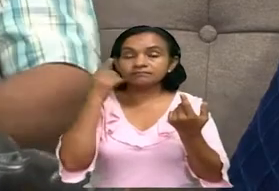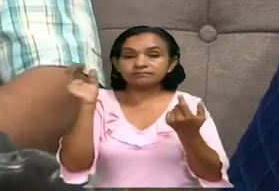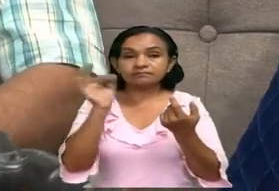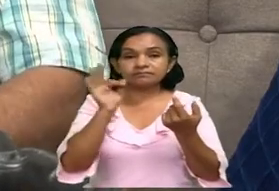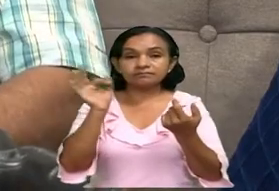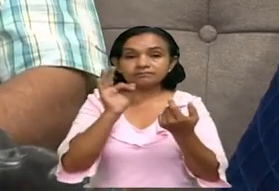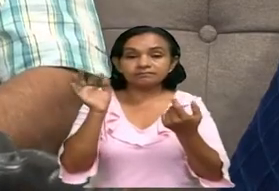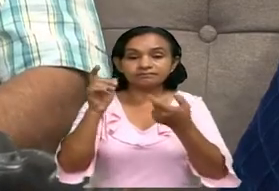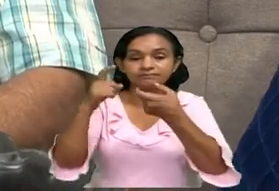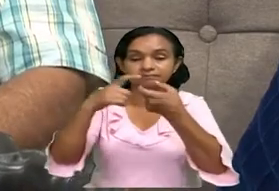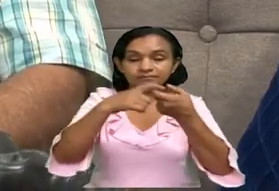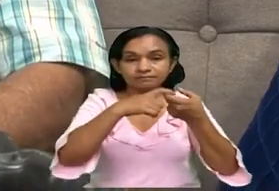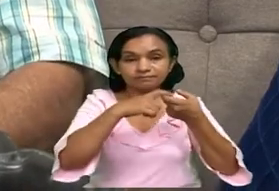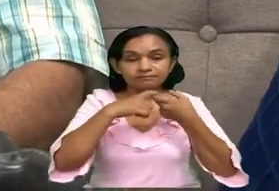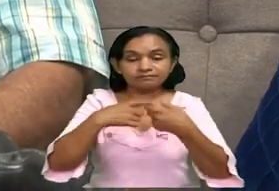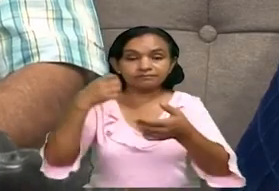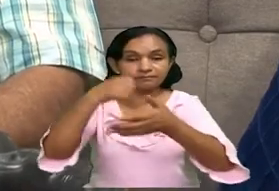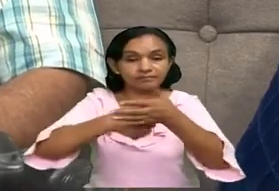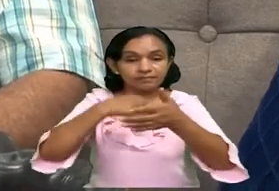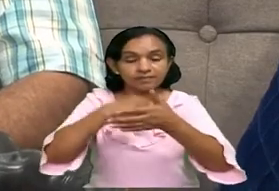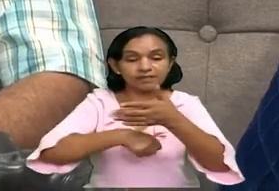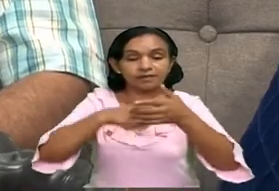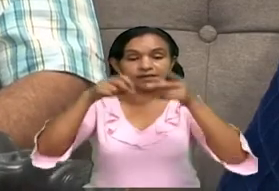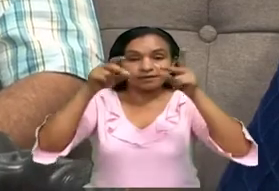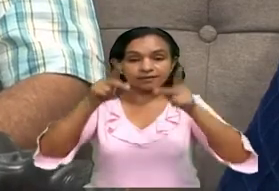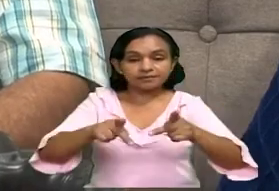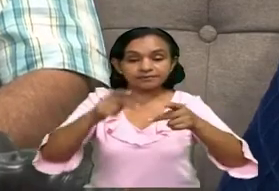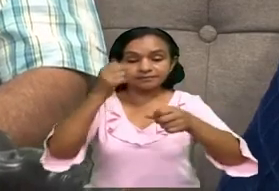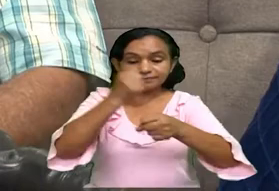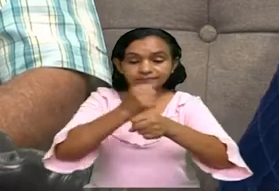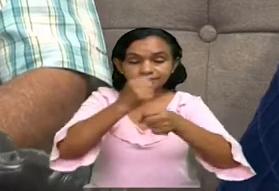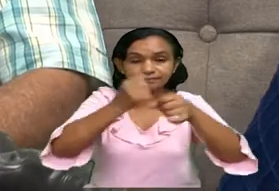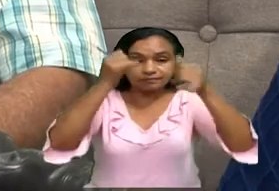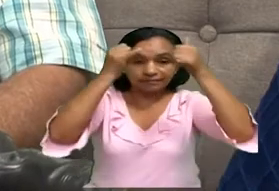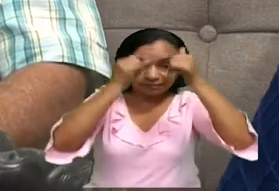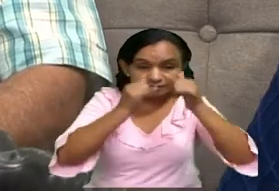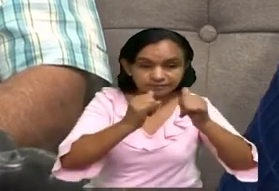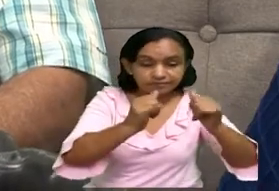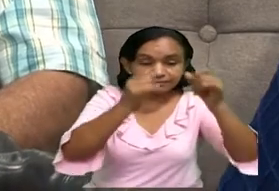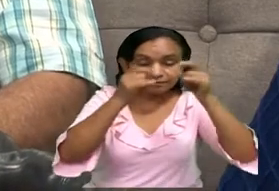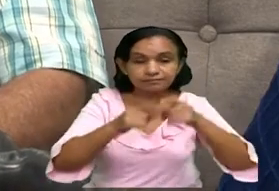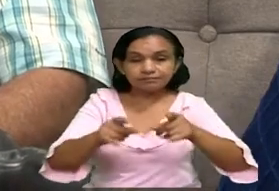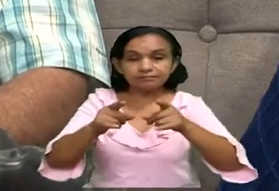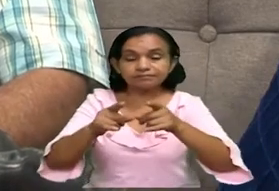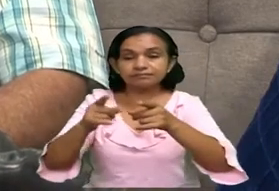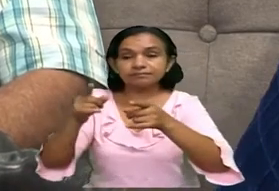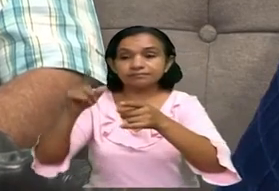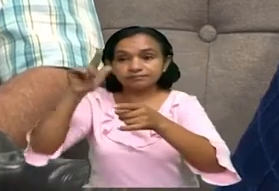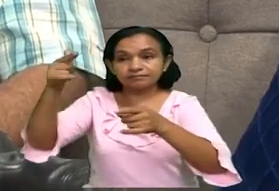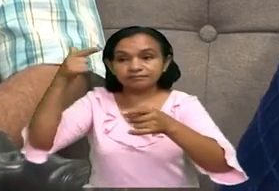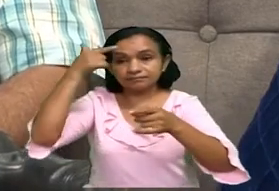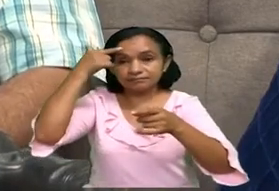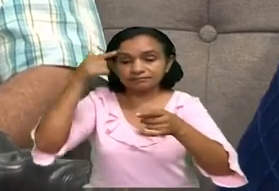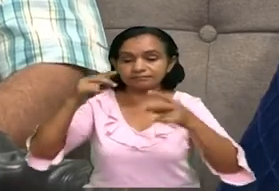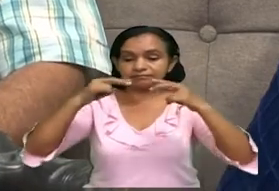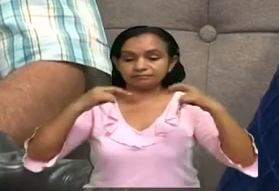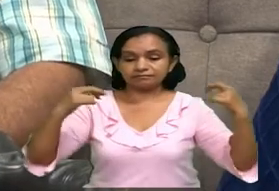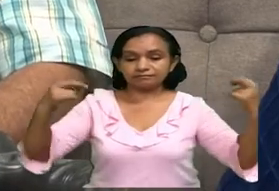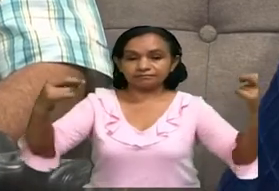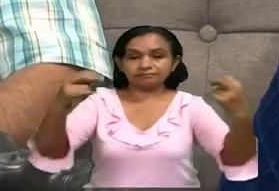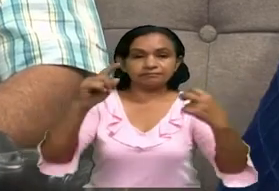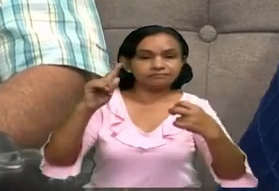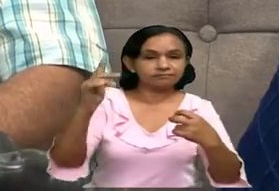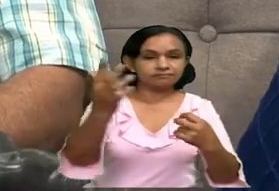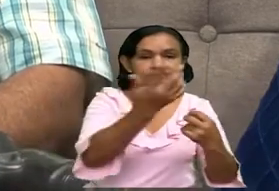de coordinar esfuerzos entre los productores y el gobierno. Fuimos todos los gremios. Nosotros los de la